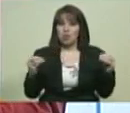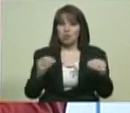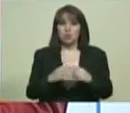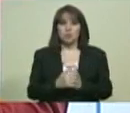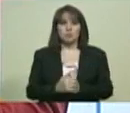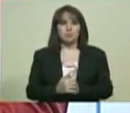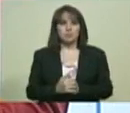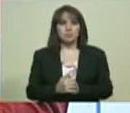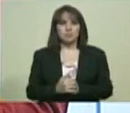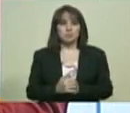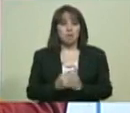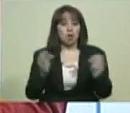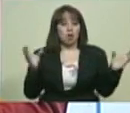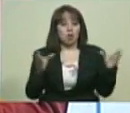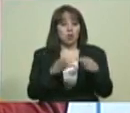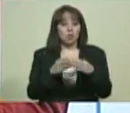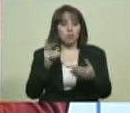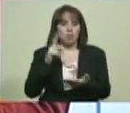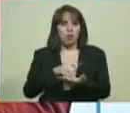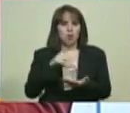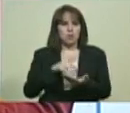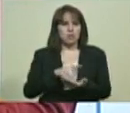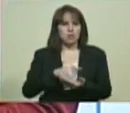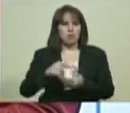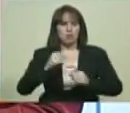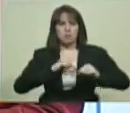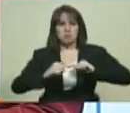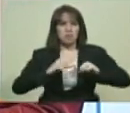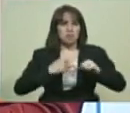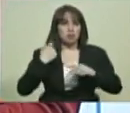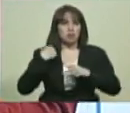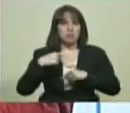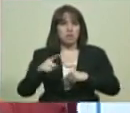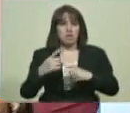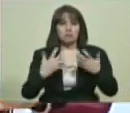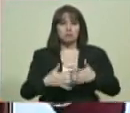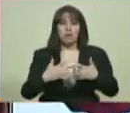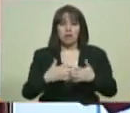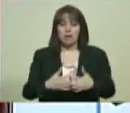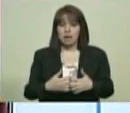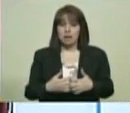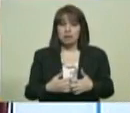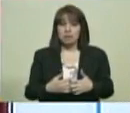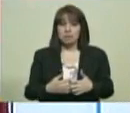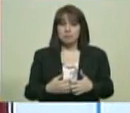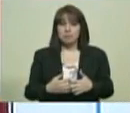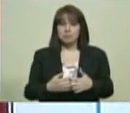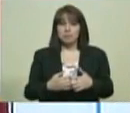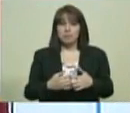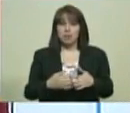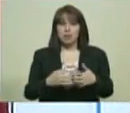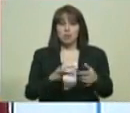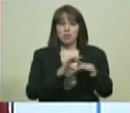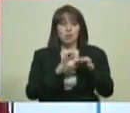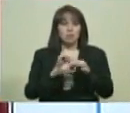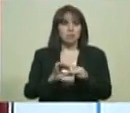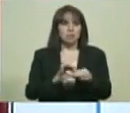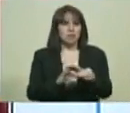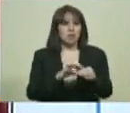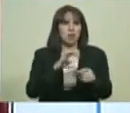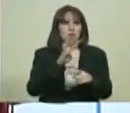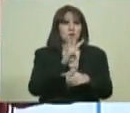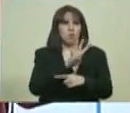Todos los partidos políticos y movimientos del Gran Polo tienen su maquinaria. Y la maquinaria está unificada en el